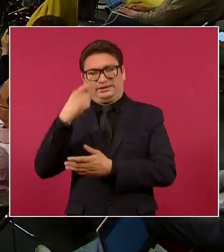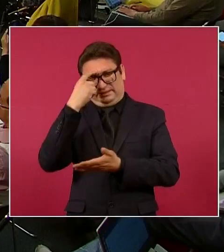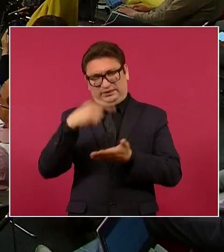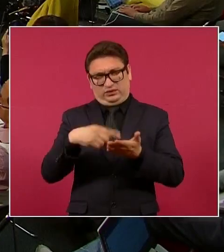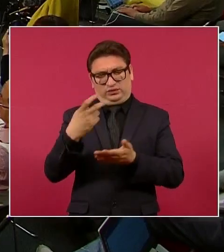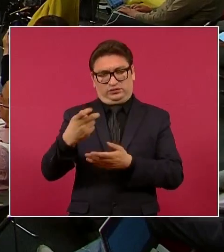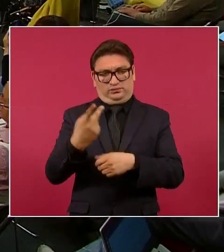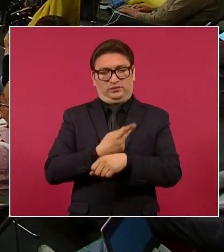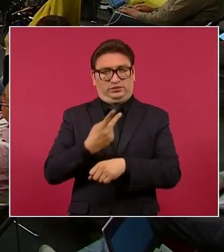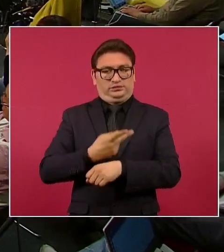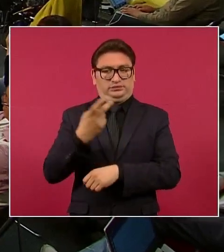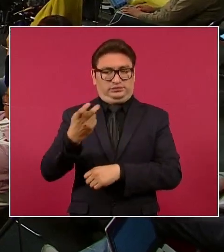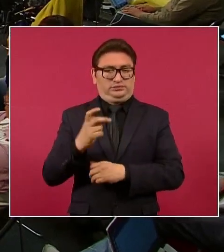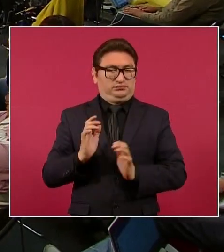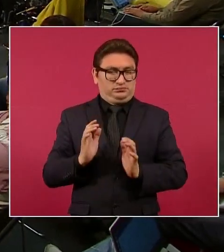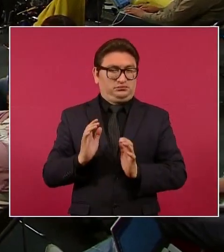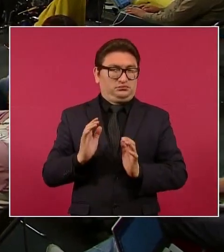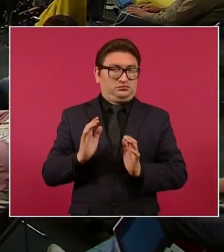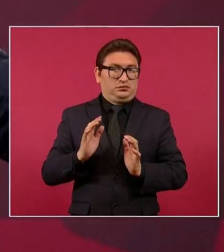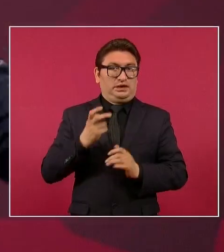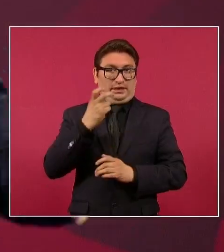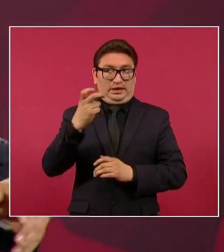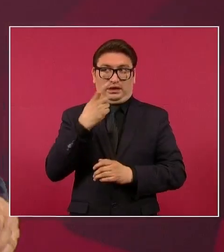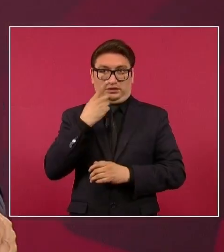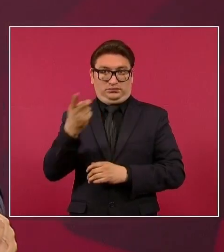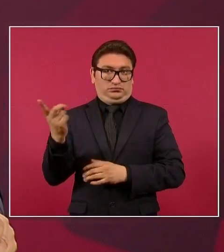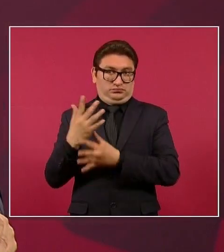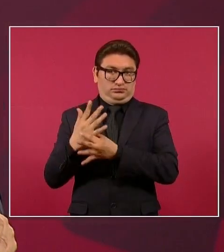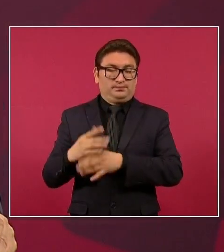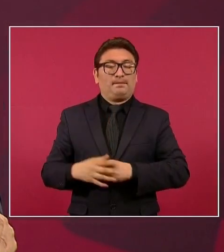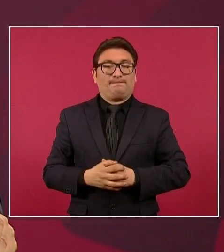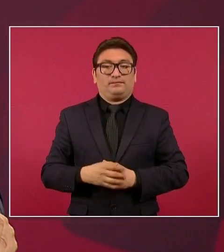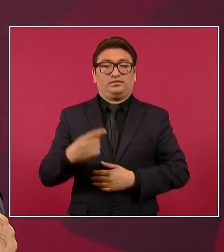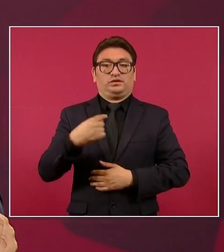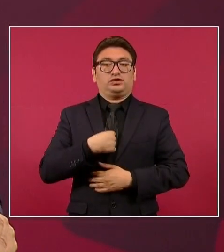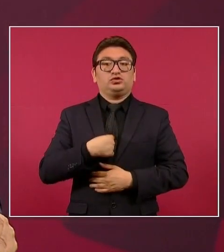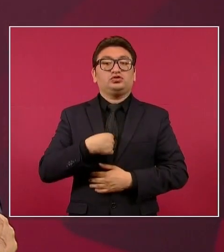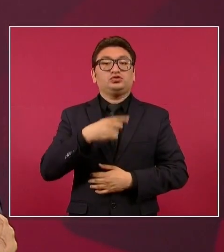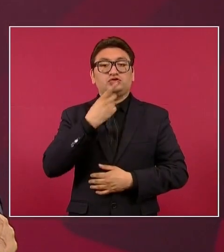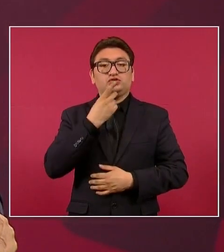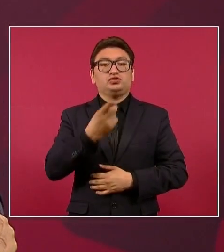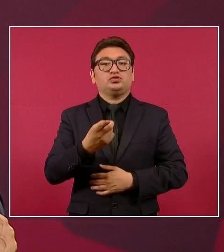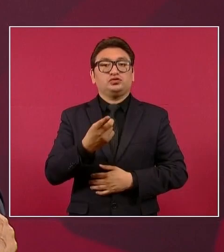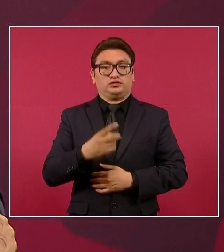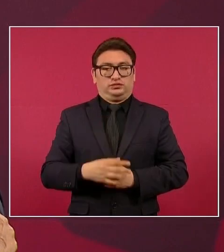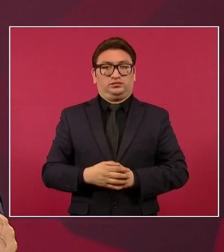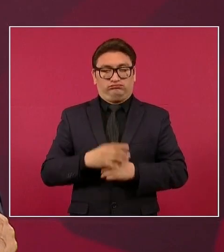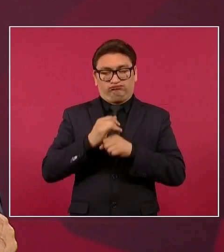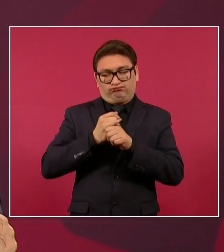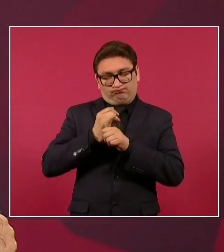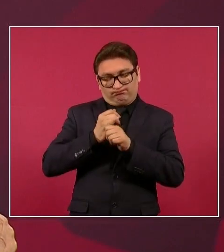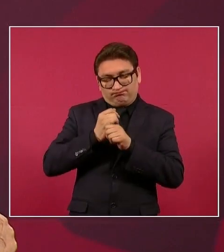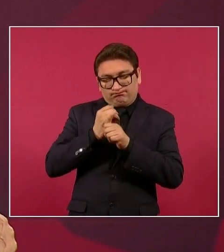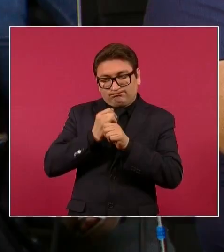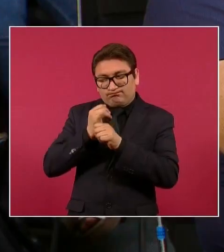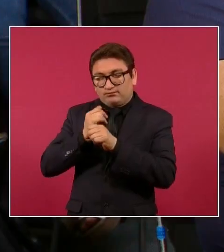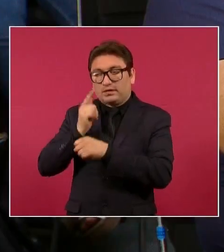digo, eso fue lo que plantearon. Y yo hice pues una investigación y